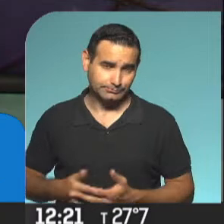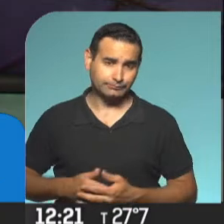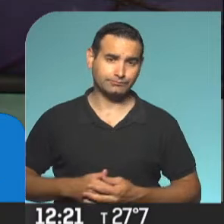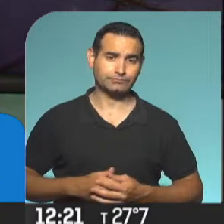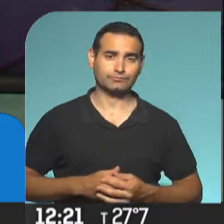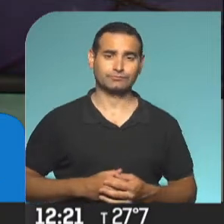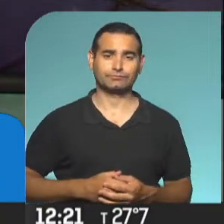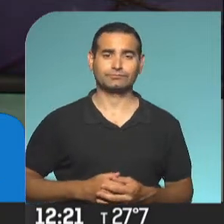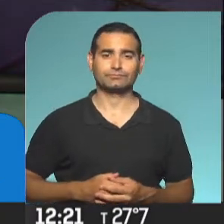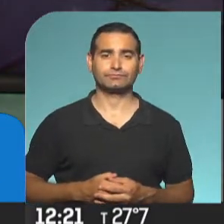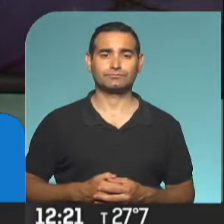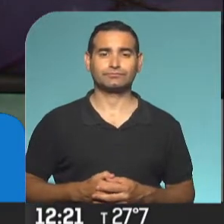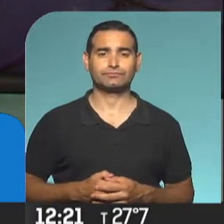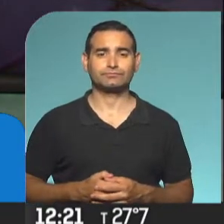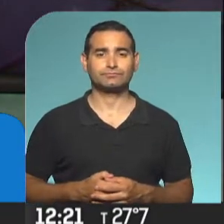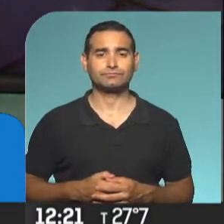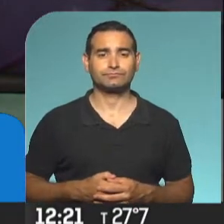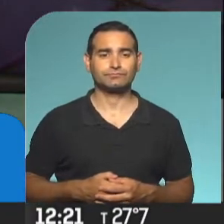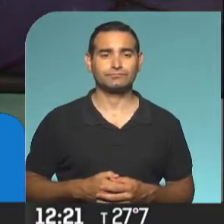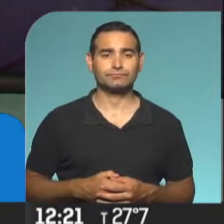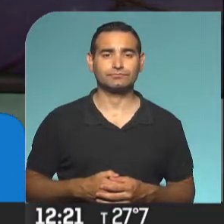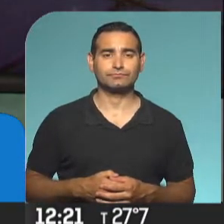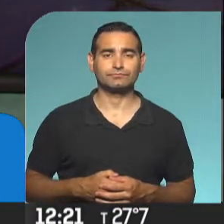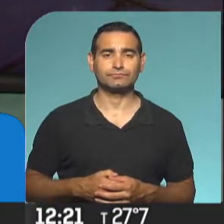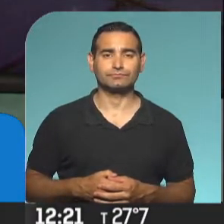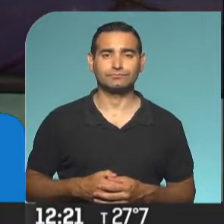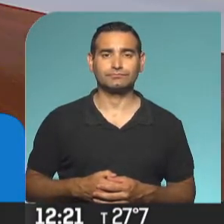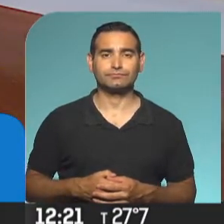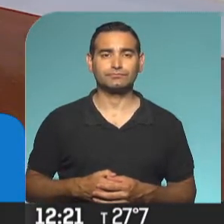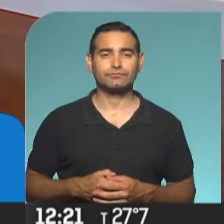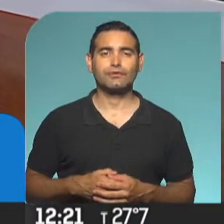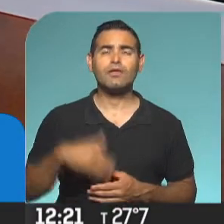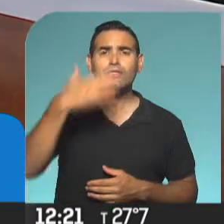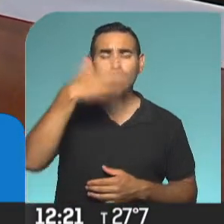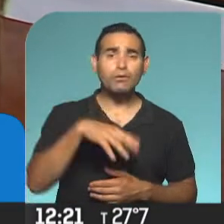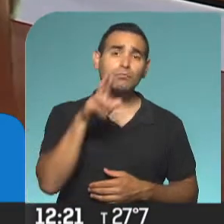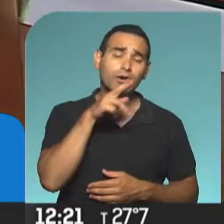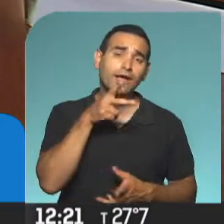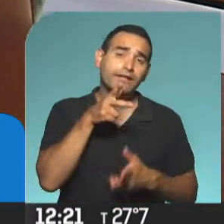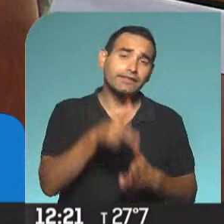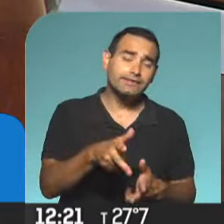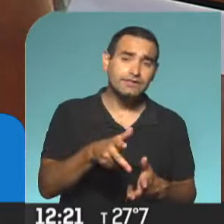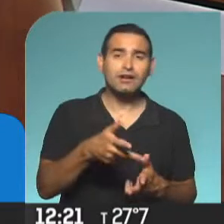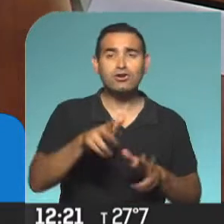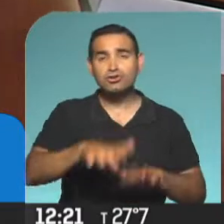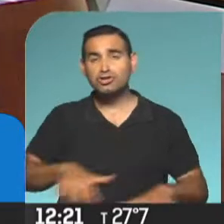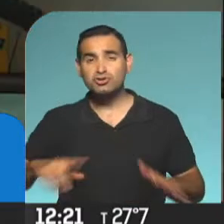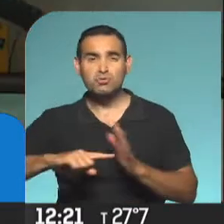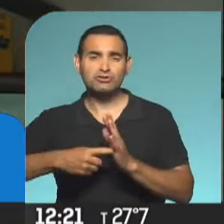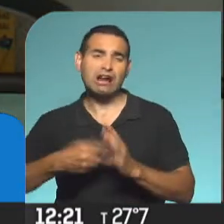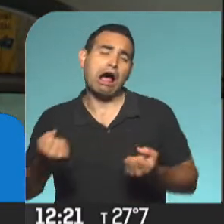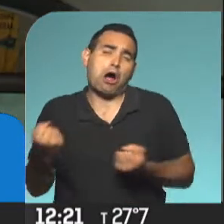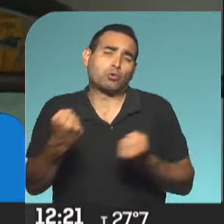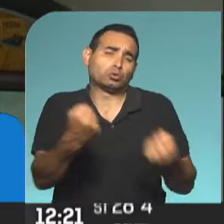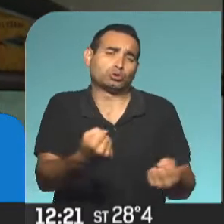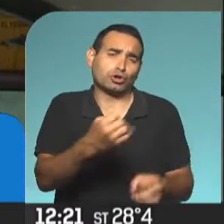con desaparecidos y sangre y todo lo que sabemos que ha significado la dictadura militar. Y después dijo, por ejemplo, que la gran mayoría de los chicos en la ciudad de Buenos Aires van en auto